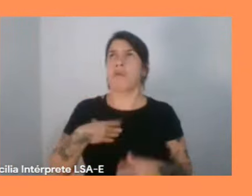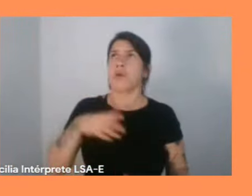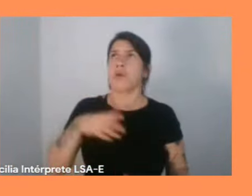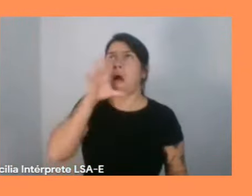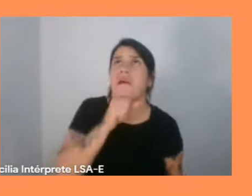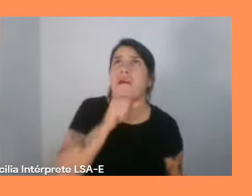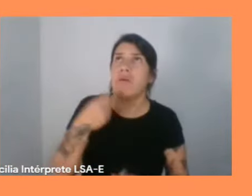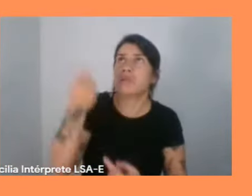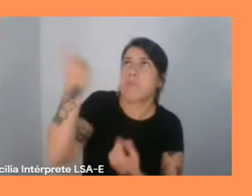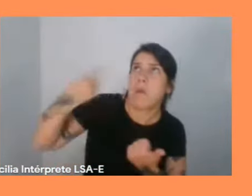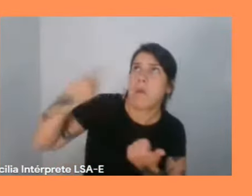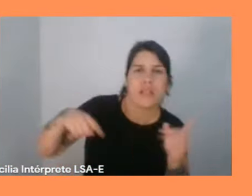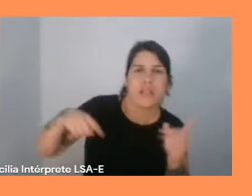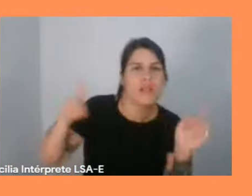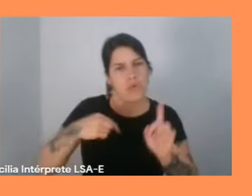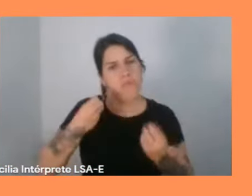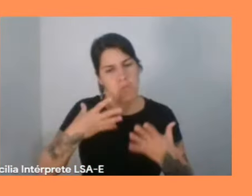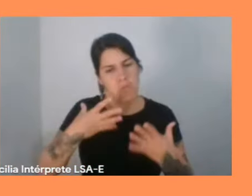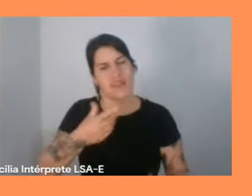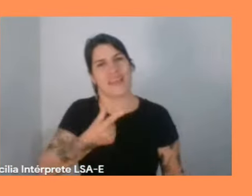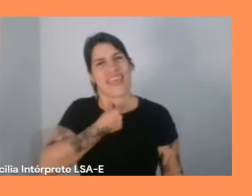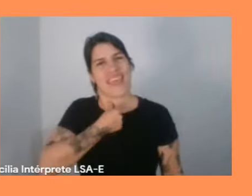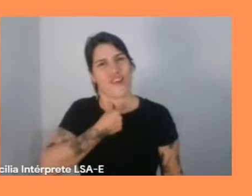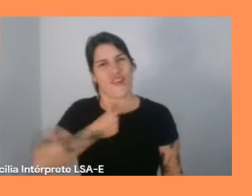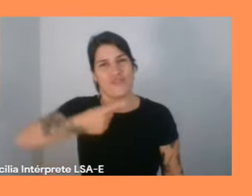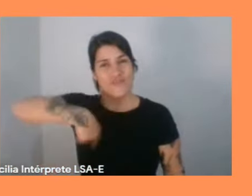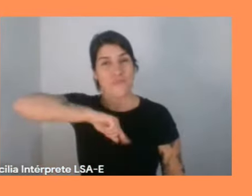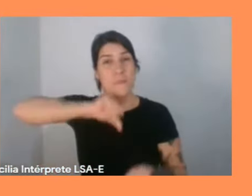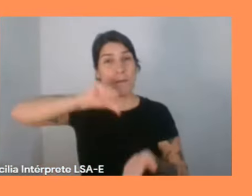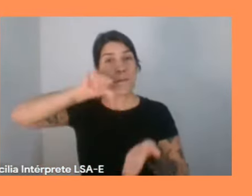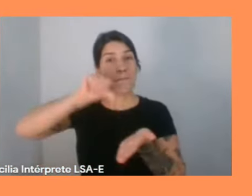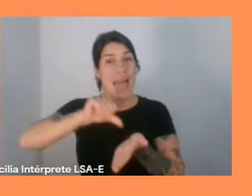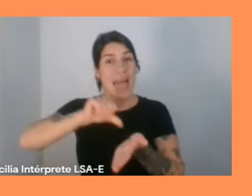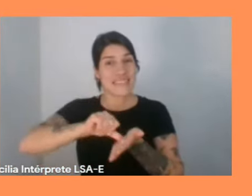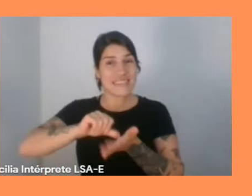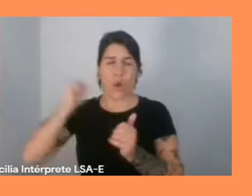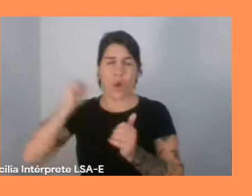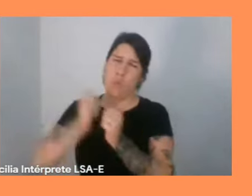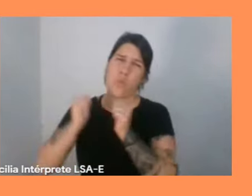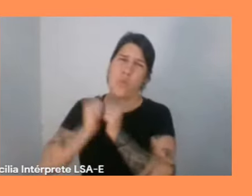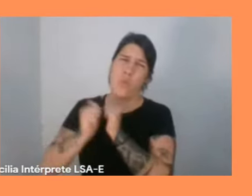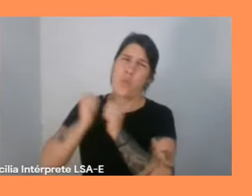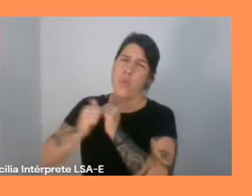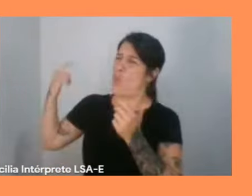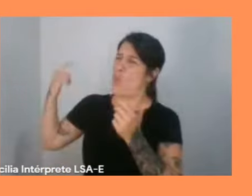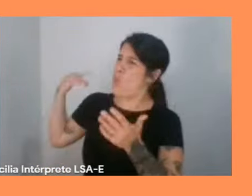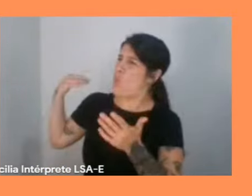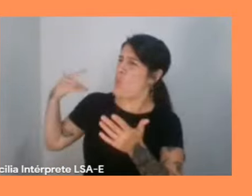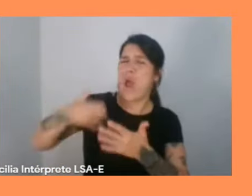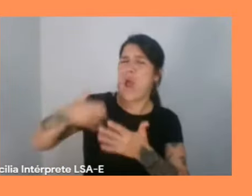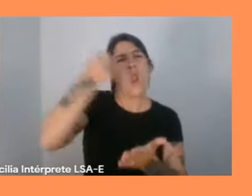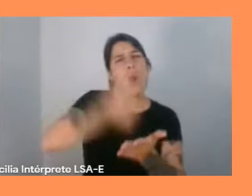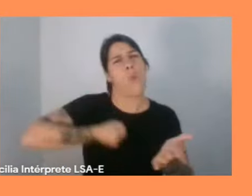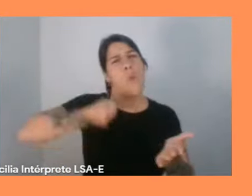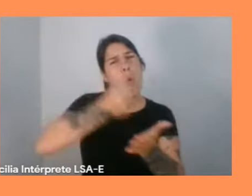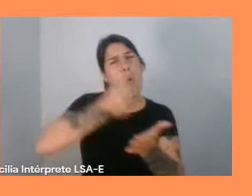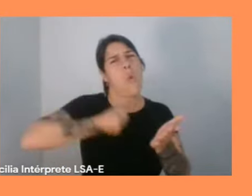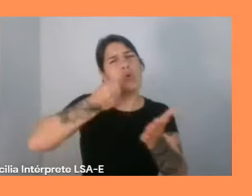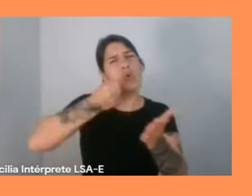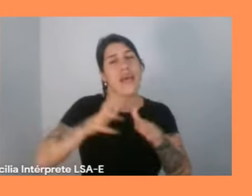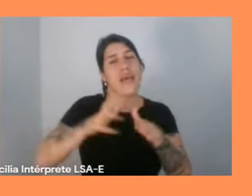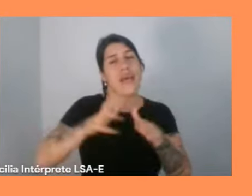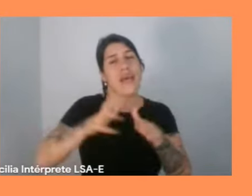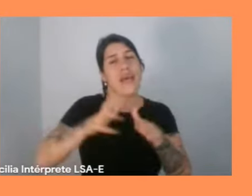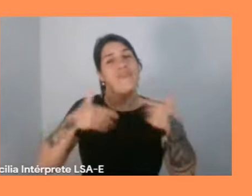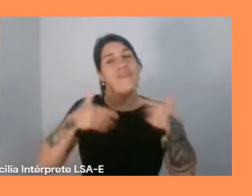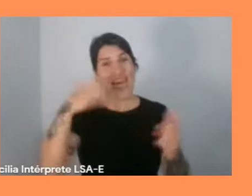una larga trayectoria de lucha para que hoy existan derechos que puedan ser garantizados desde el Estado.